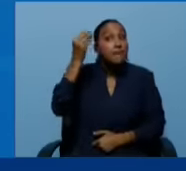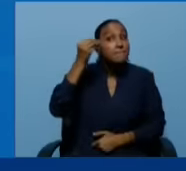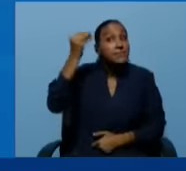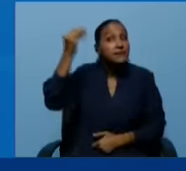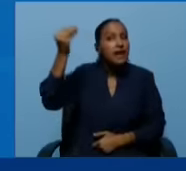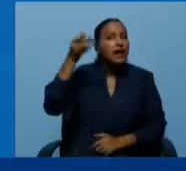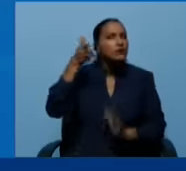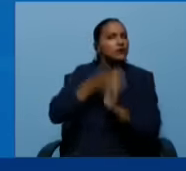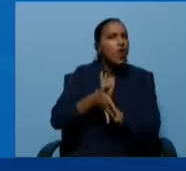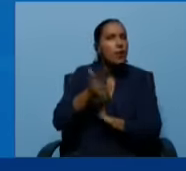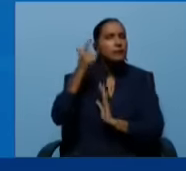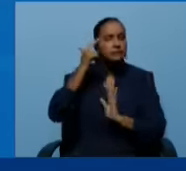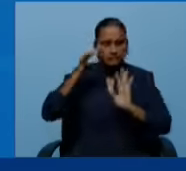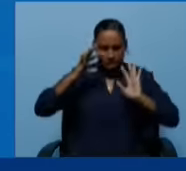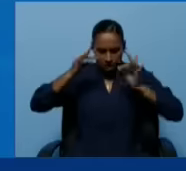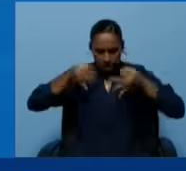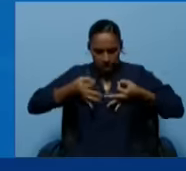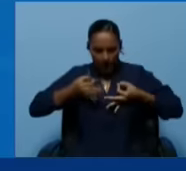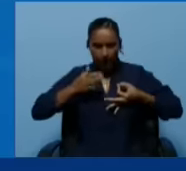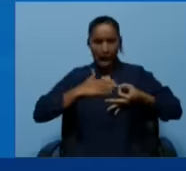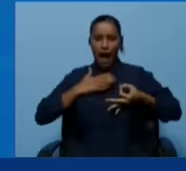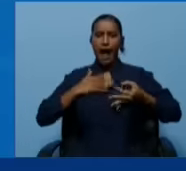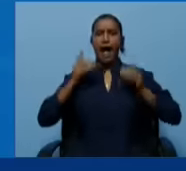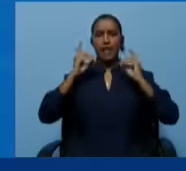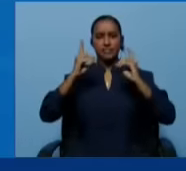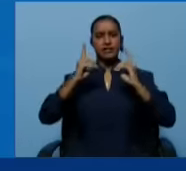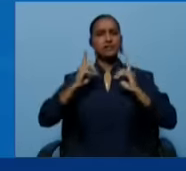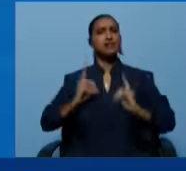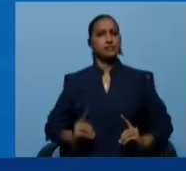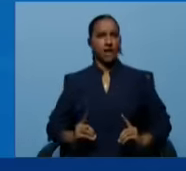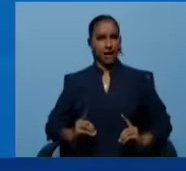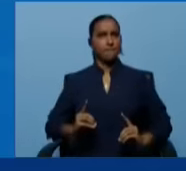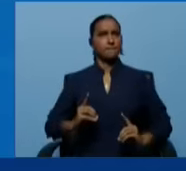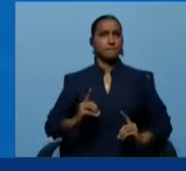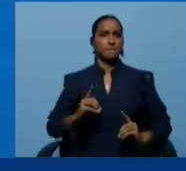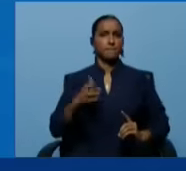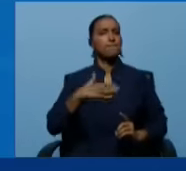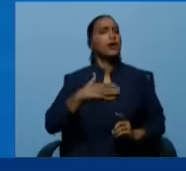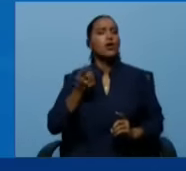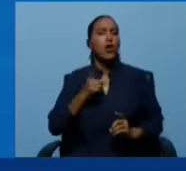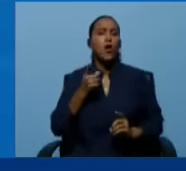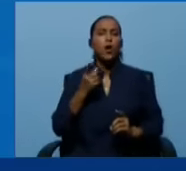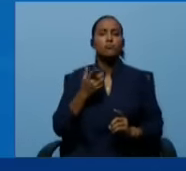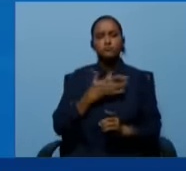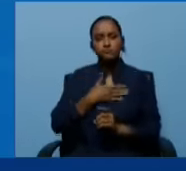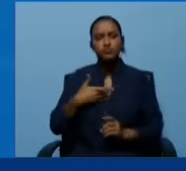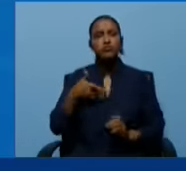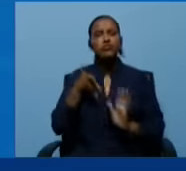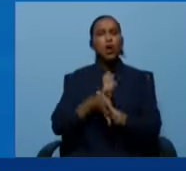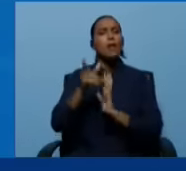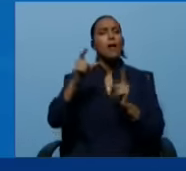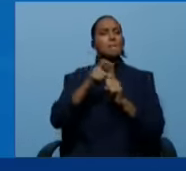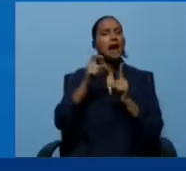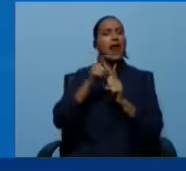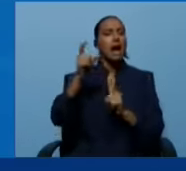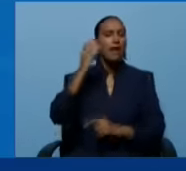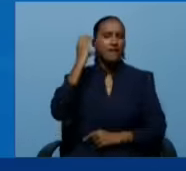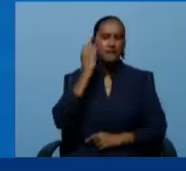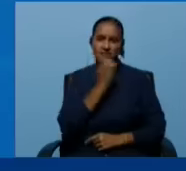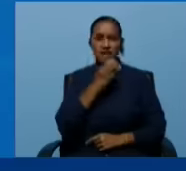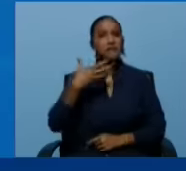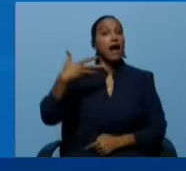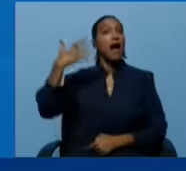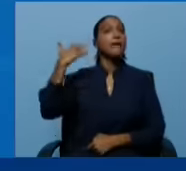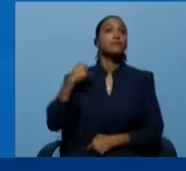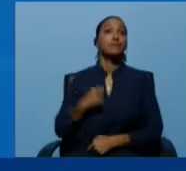dignidad, para no repetir una expresión de Fidel Castro Ruz, del comandante Fidel, en esa dirección.